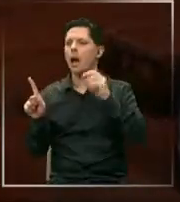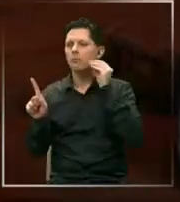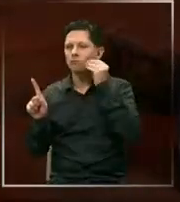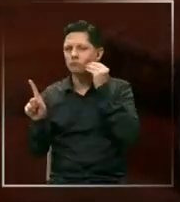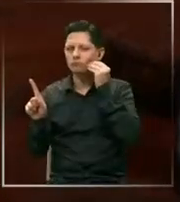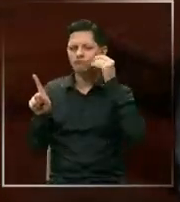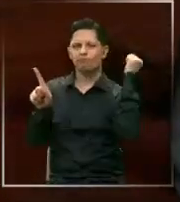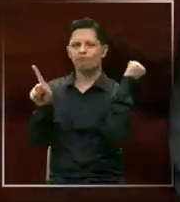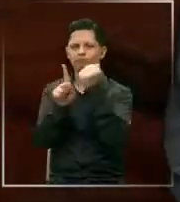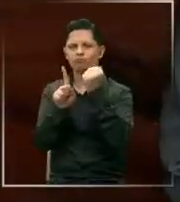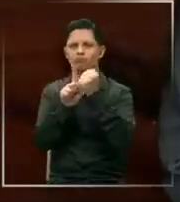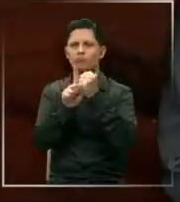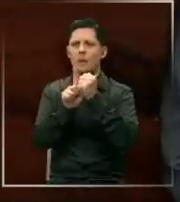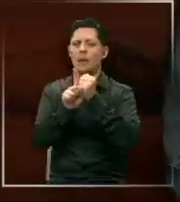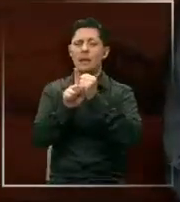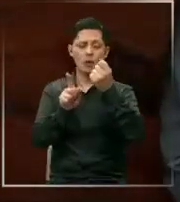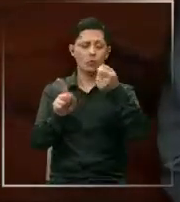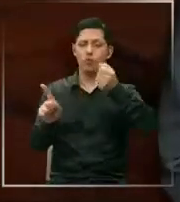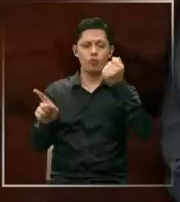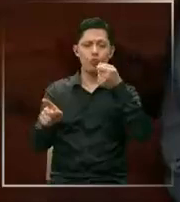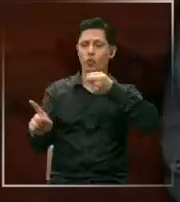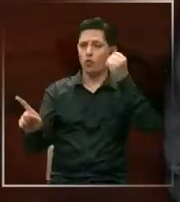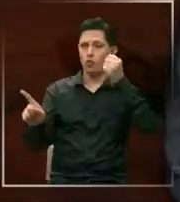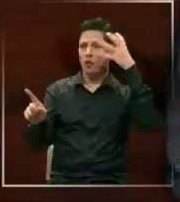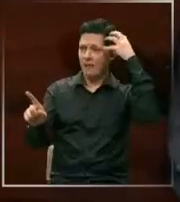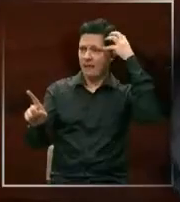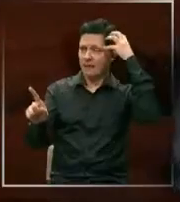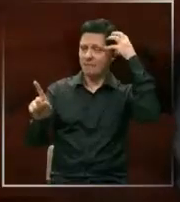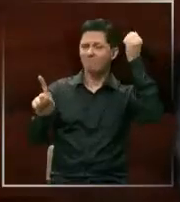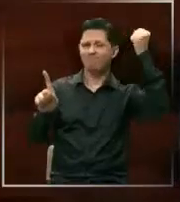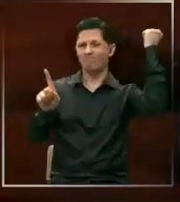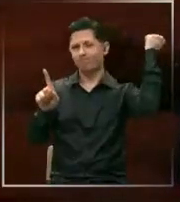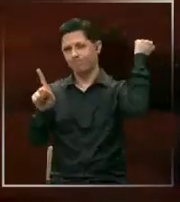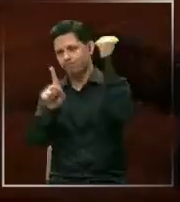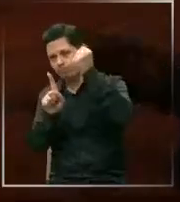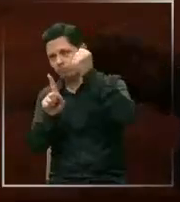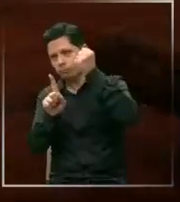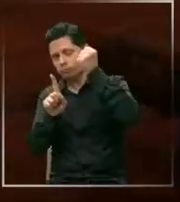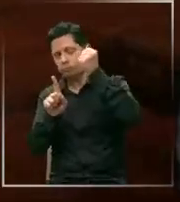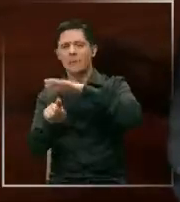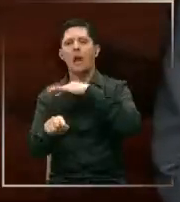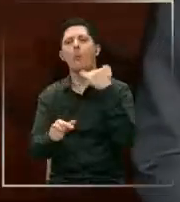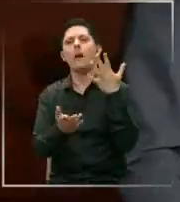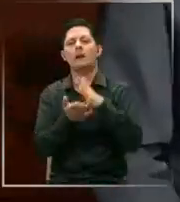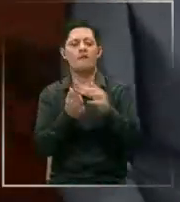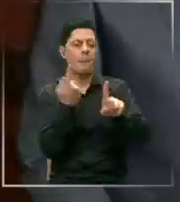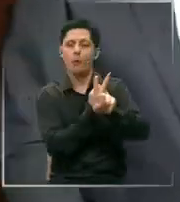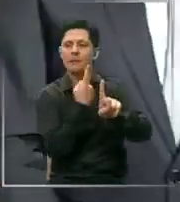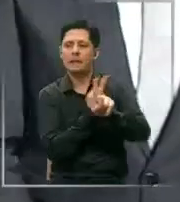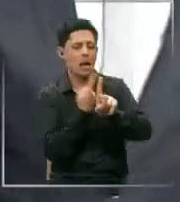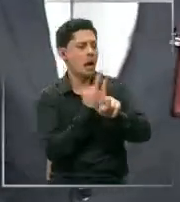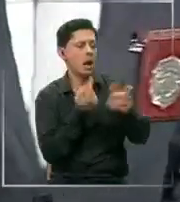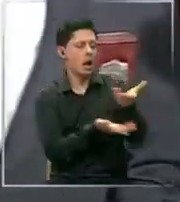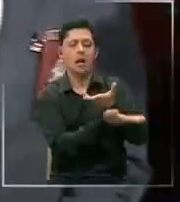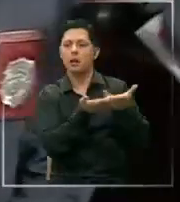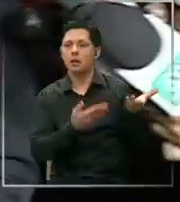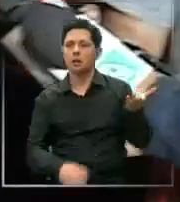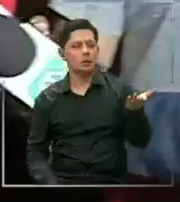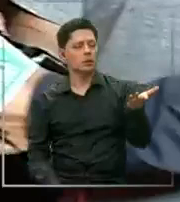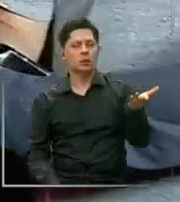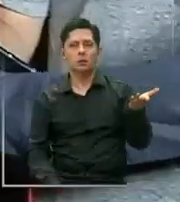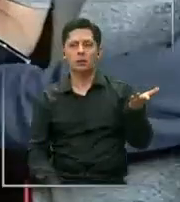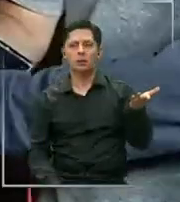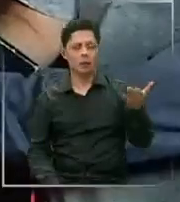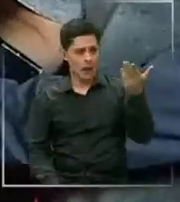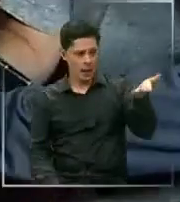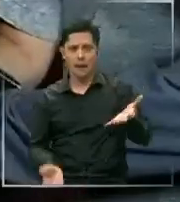de carabineros, este la habría golpeado con un objeto contundente en la cabeza y le había provocado la muerte. Vamos a conversar de inmediato con